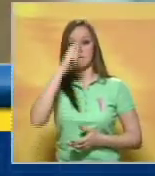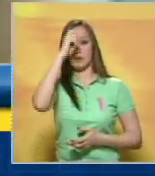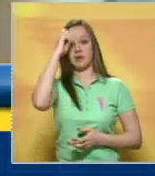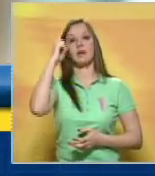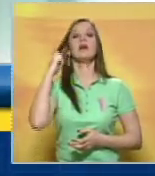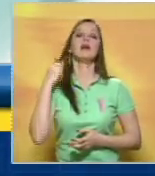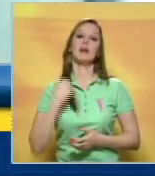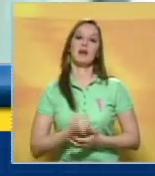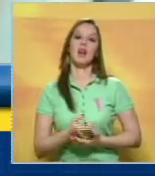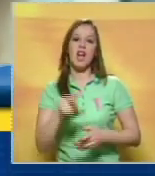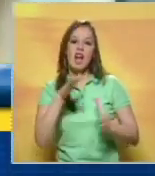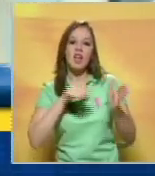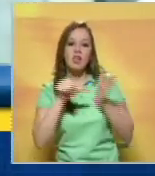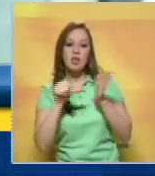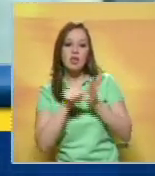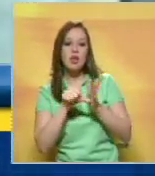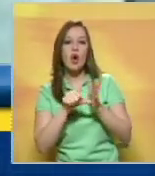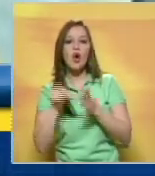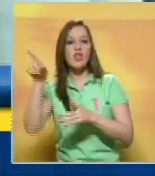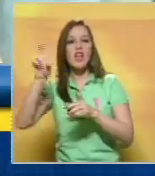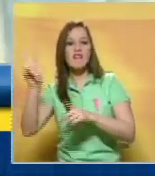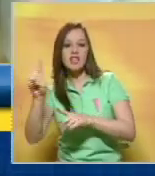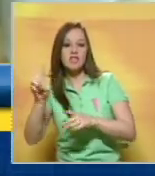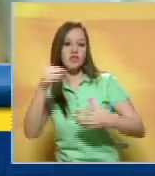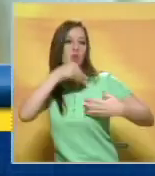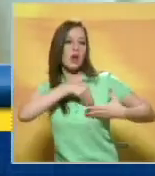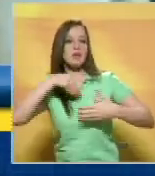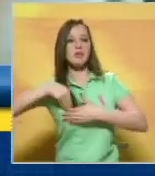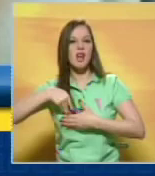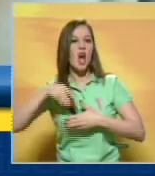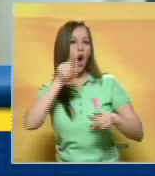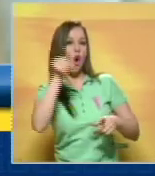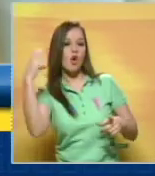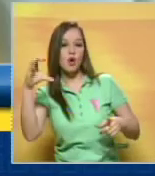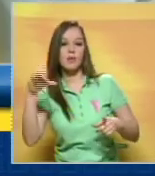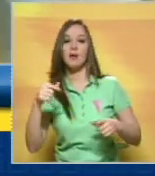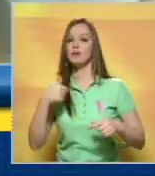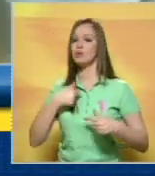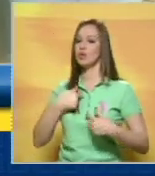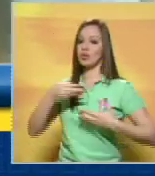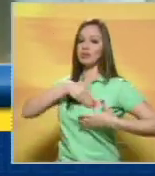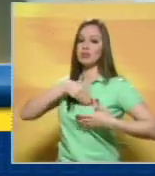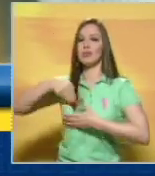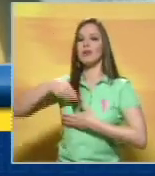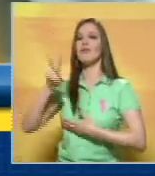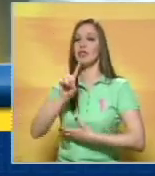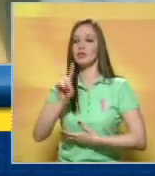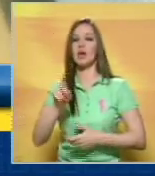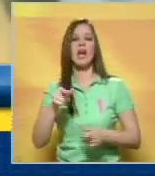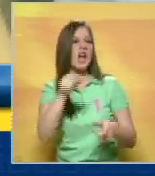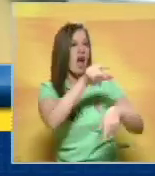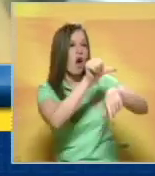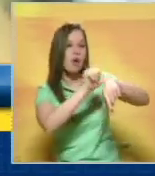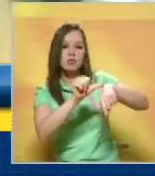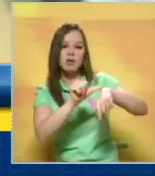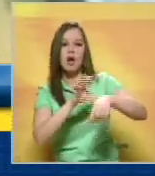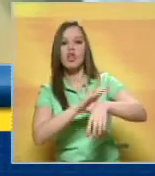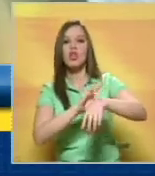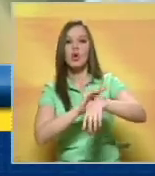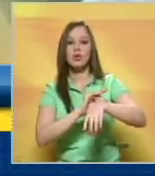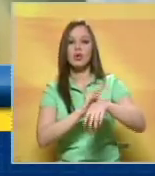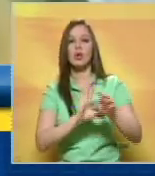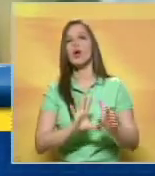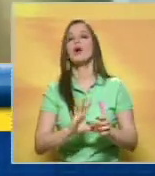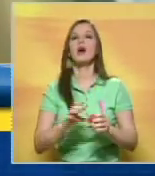¿Esto dónde te lo han metido? ¿En Venezuela o en Colombia? Venezuela. ¿Te ha operado un doctor o ha sido la organización? Yo no sé